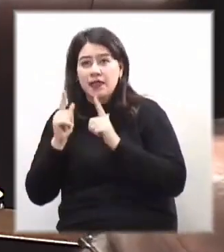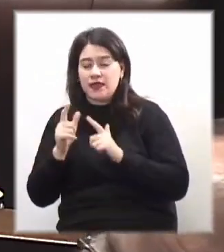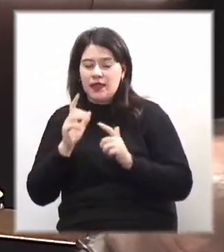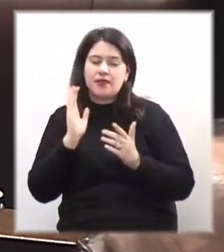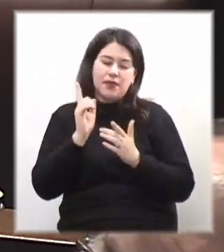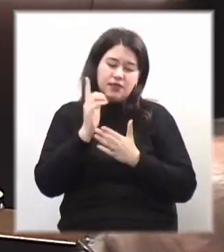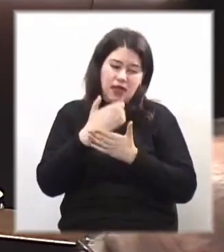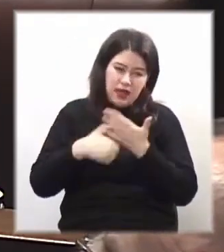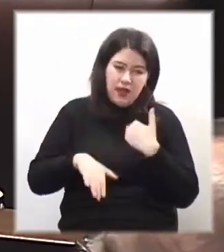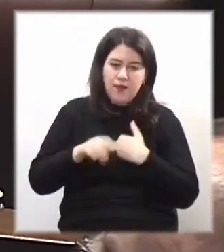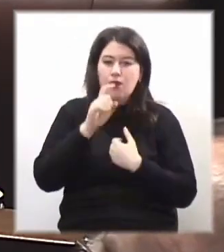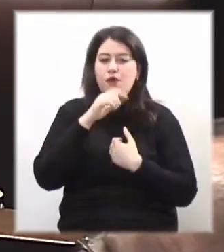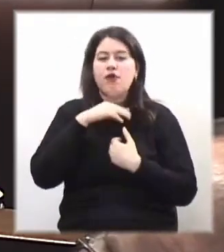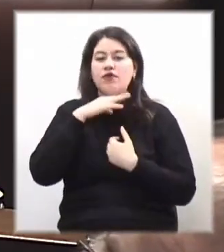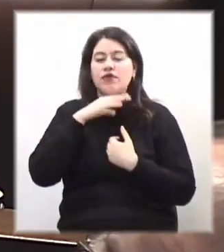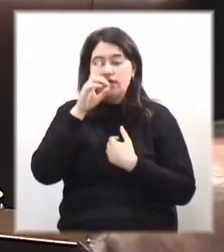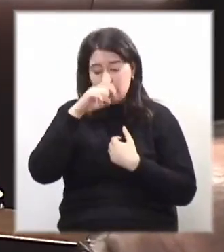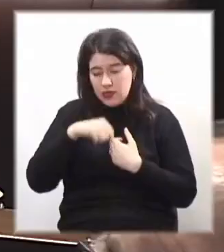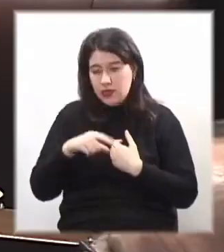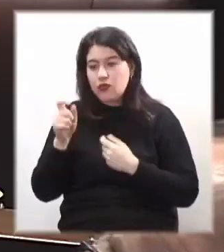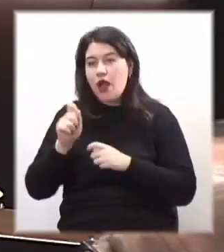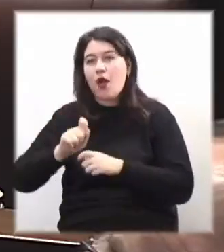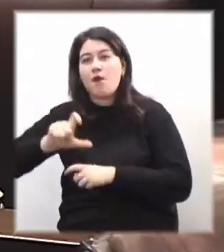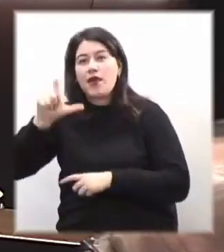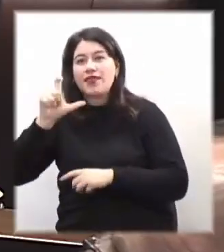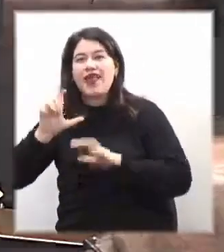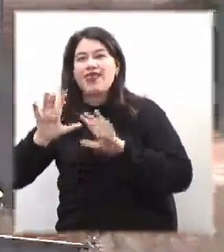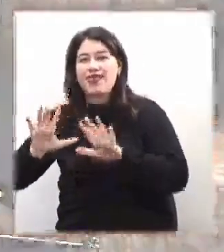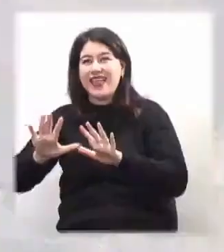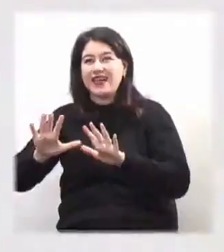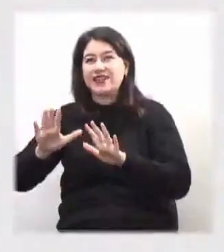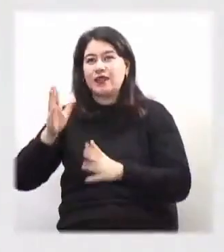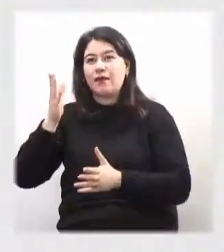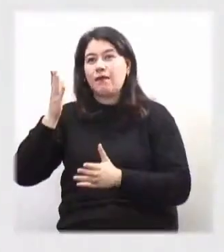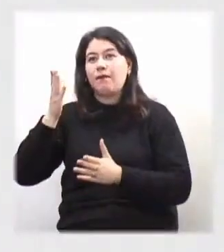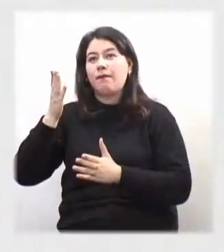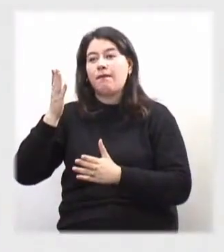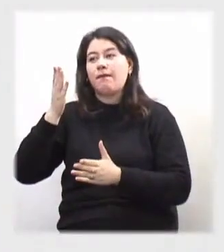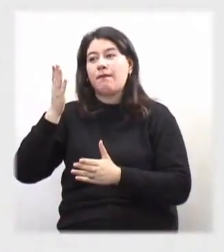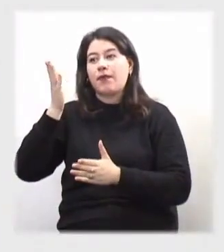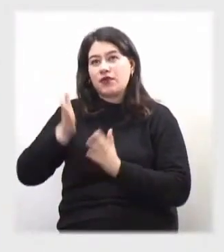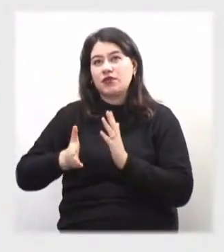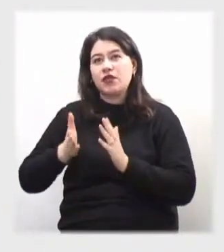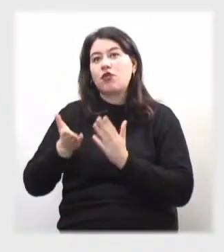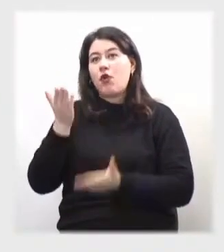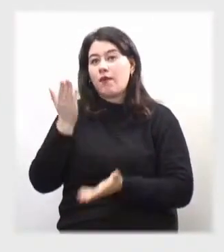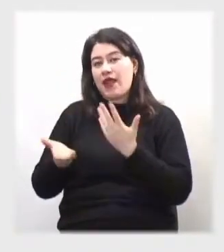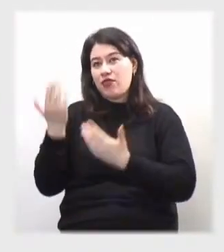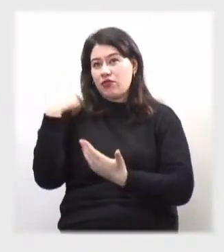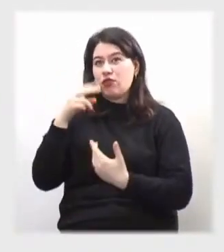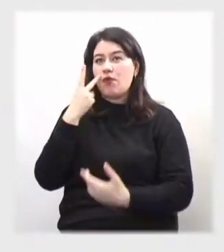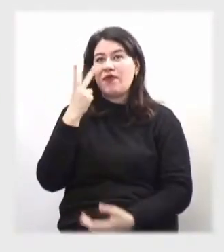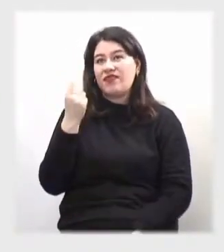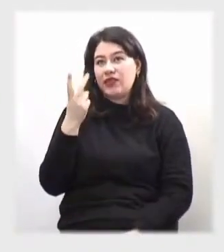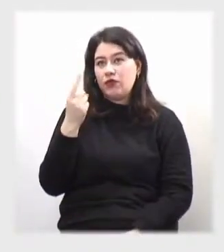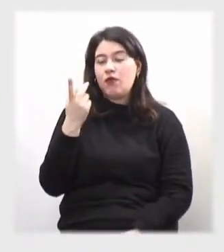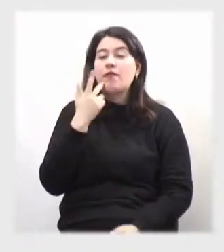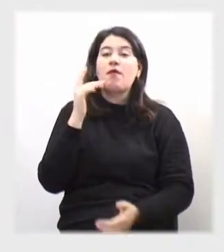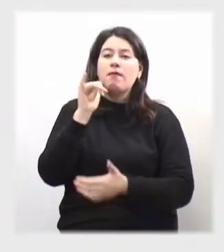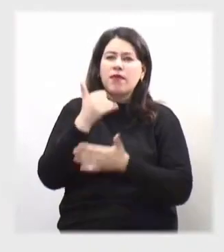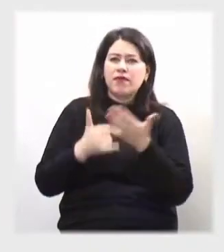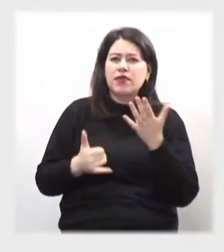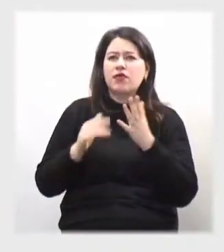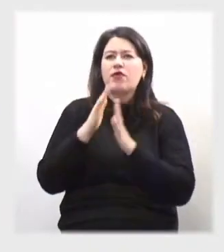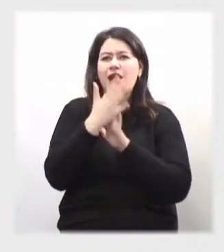Montevideo de canelones las rapiñas aumentaron un 10% con respecto al 2021 pero como promedio nacional porque lo que vemos a nivel